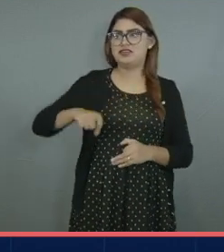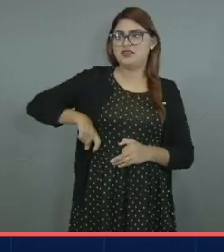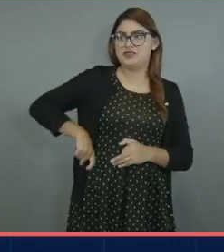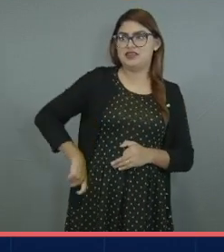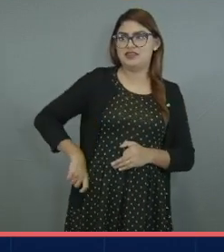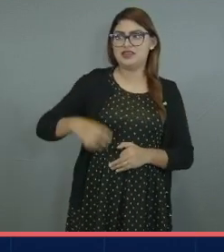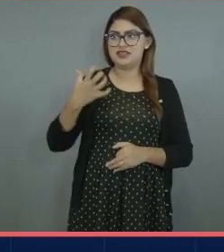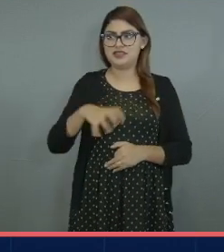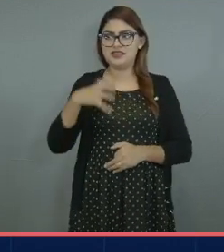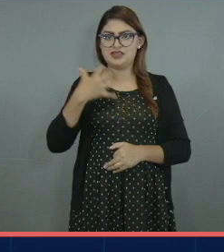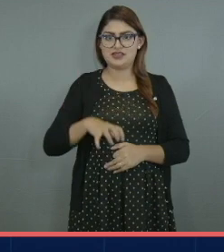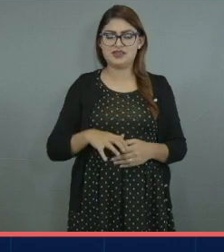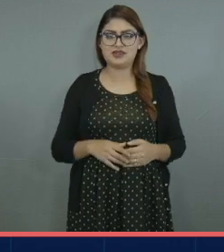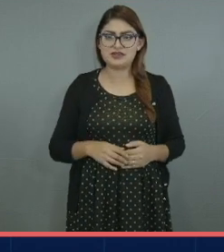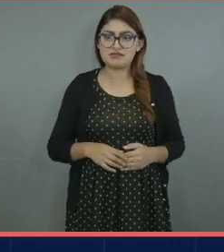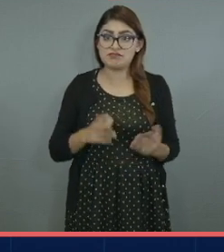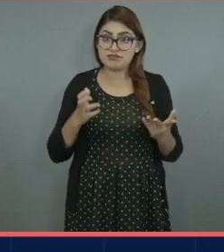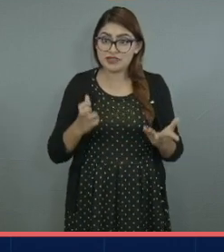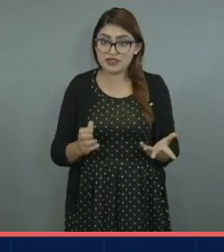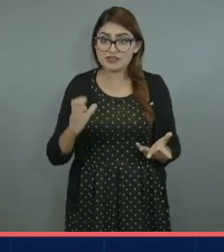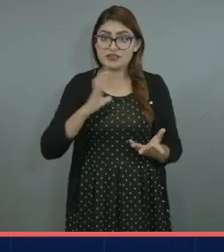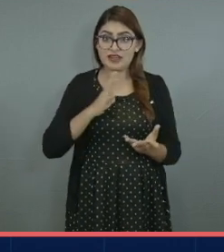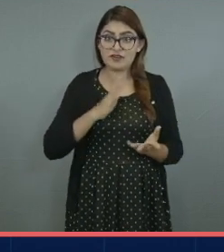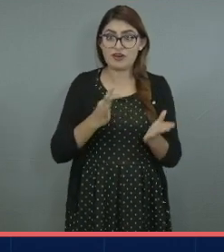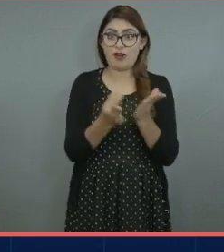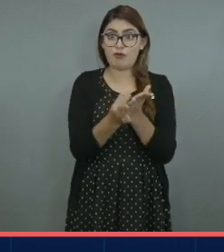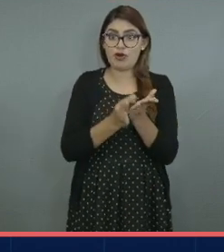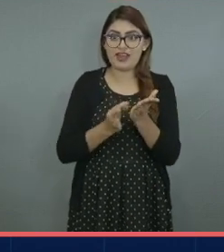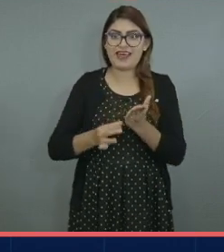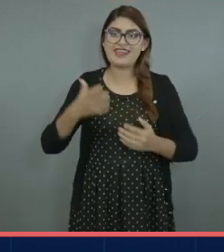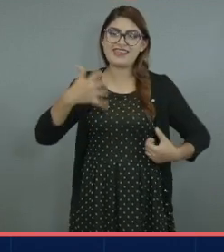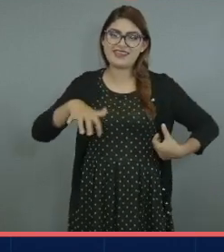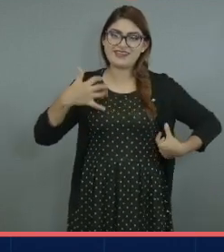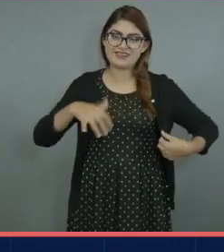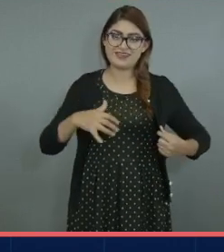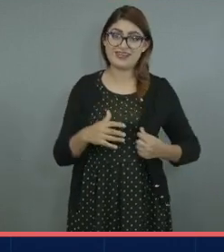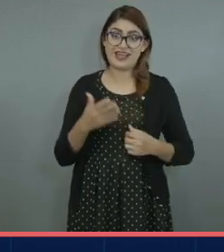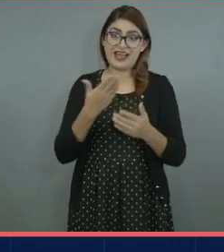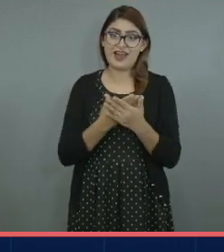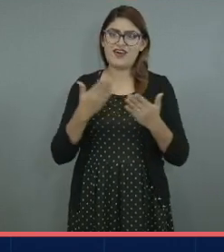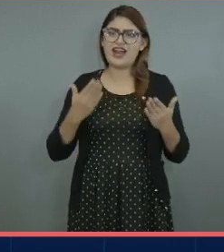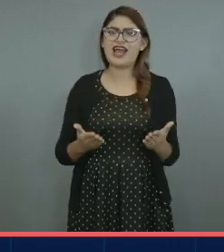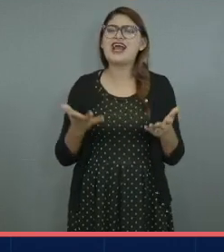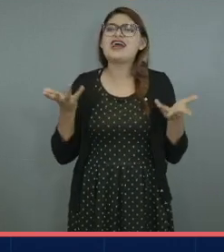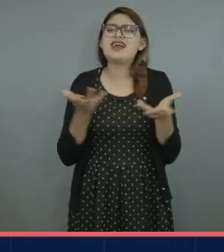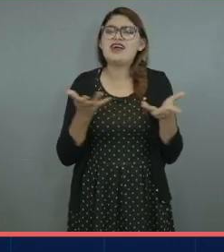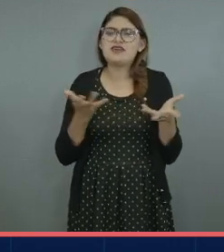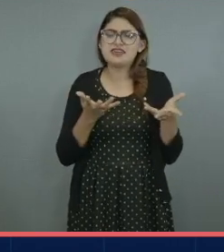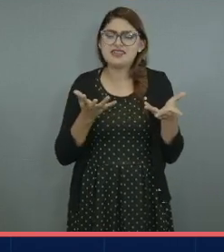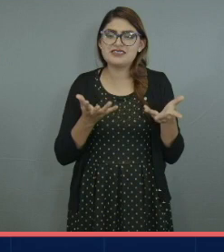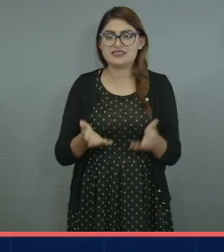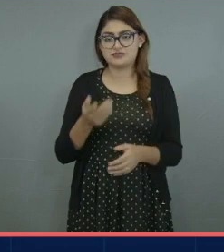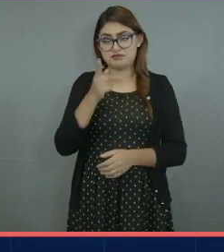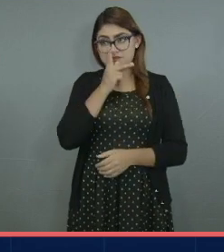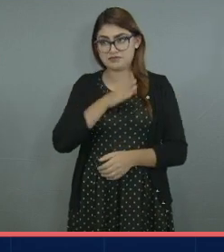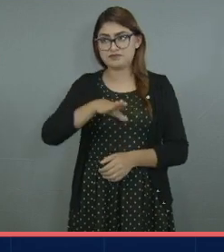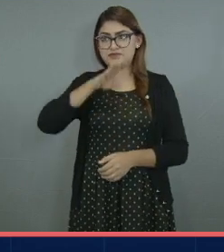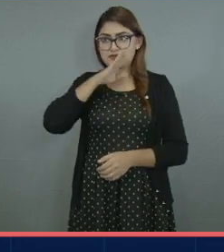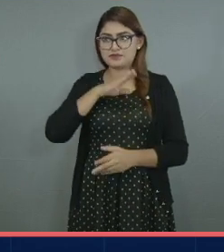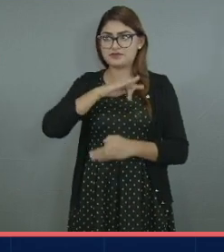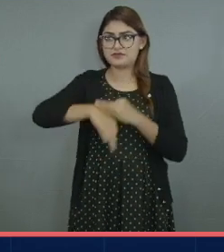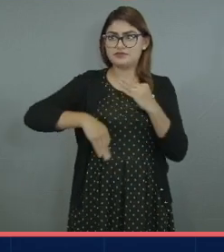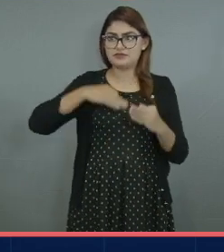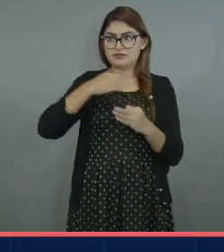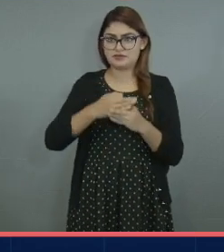nos gusta tener una moneda de 10 pesos. Bueno, pues a partir del día de hoy, ustedes, papá, mamá y todos